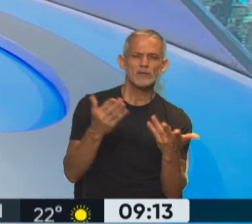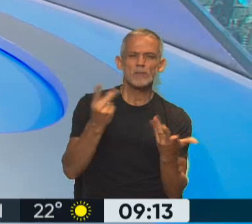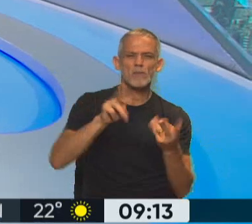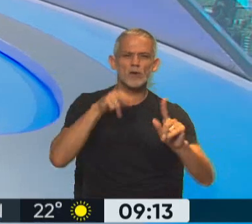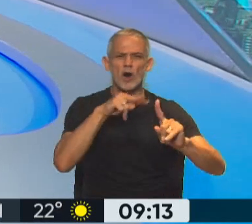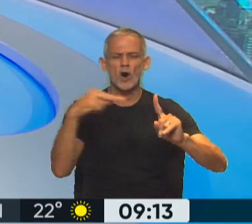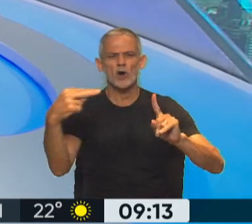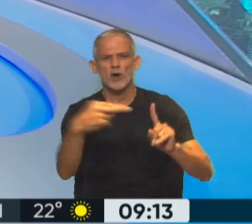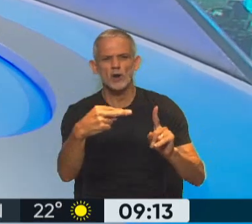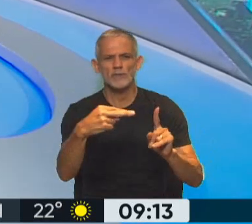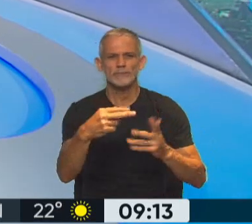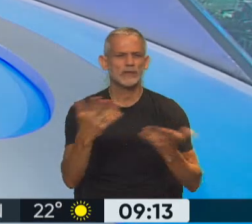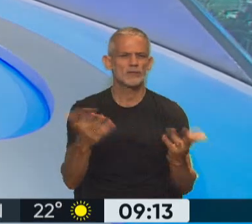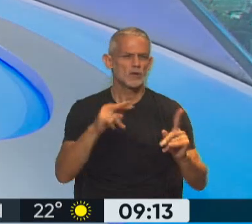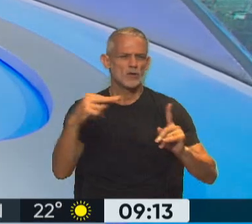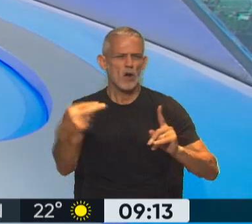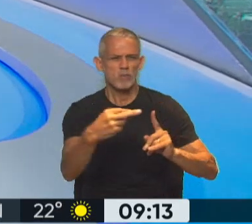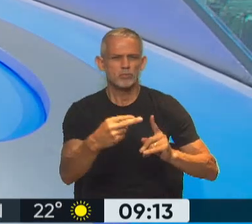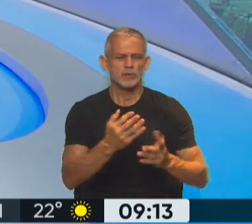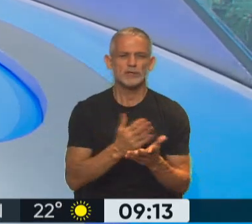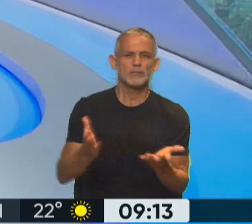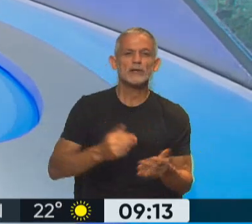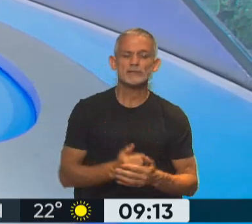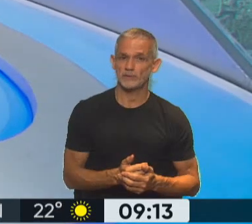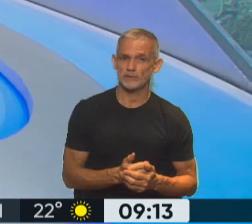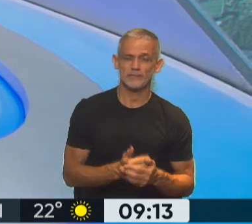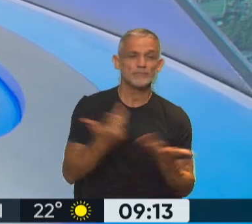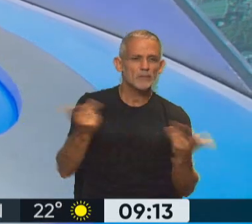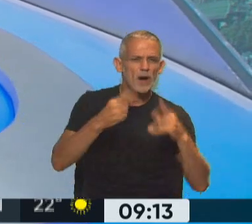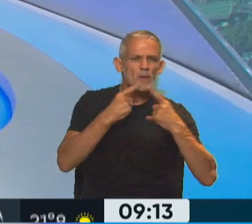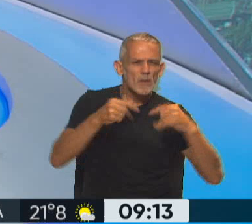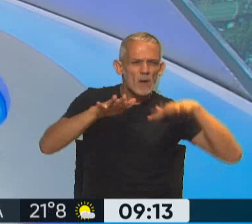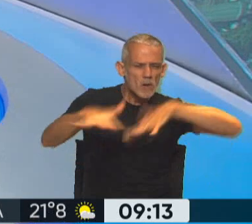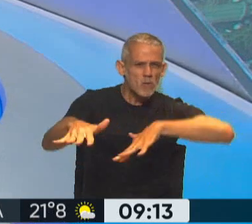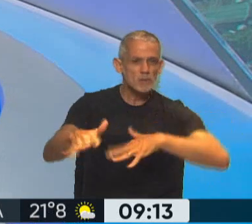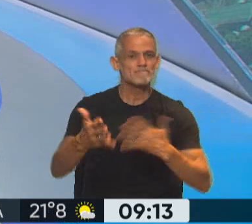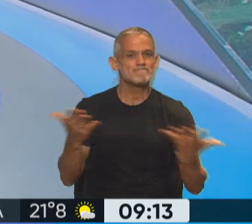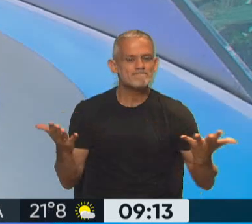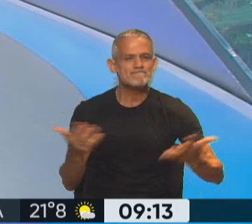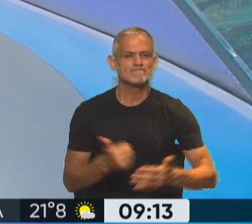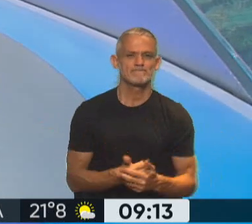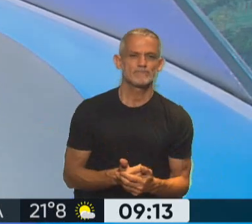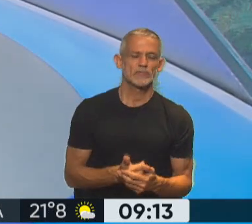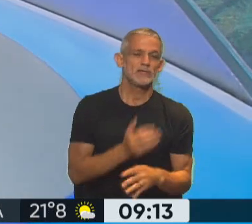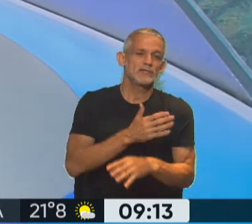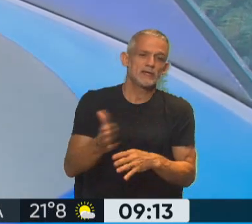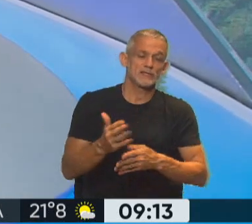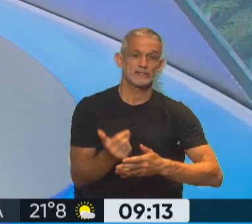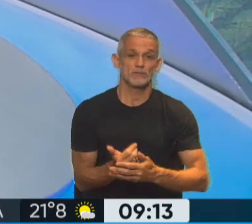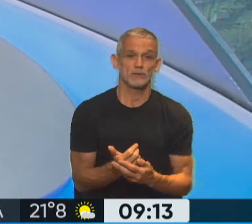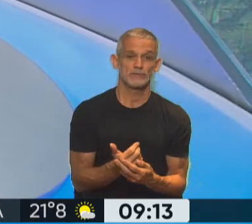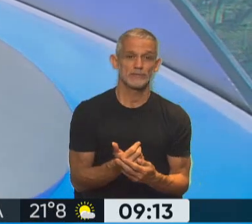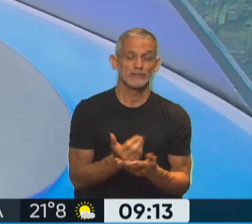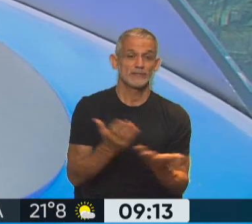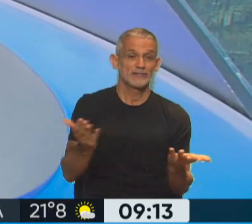de vista desde ese punto de vista en función de las distintas manifestaciones que se vienen realizando en el caso puntual de maduro en el día de ayer